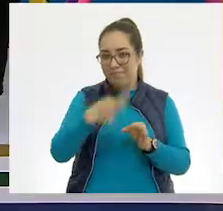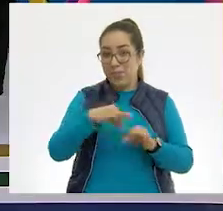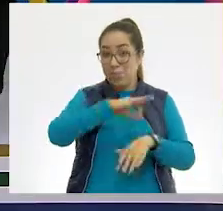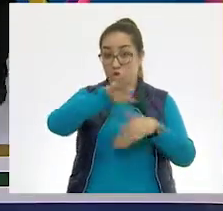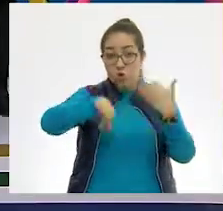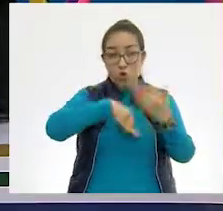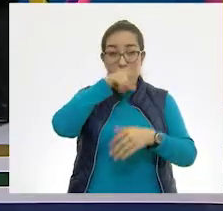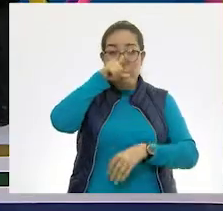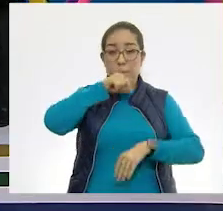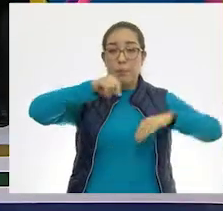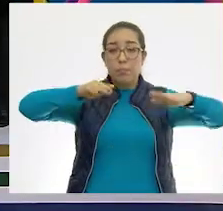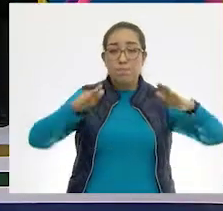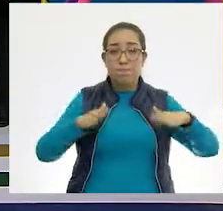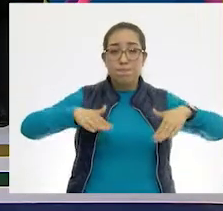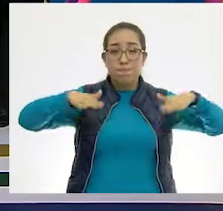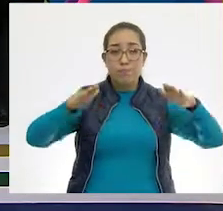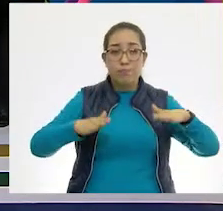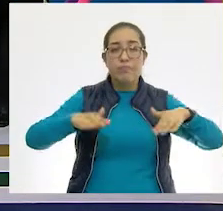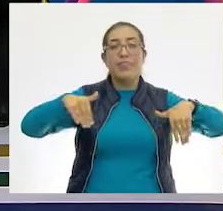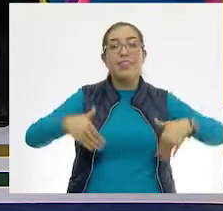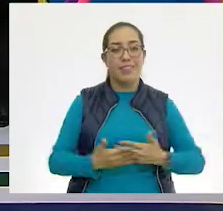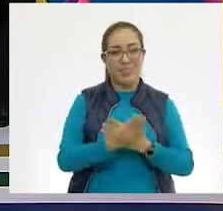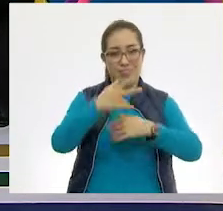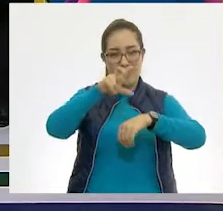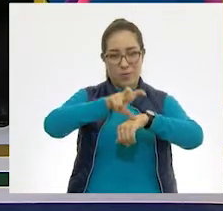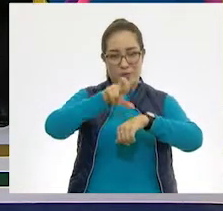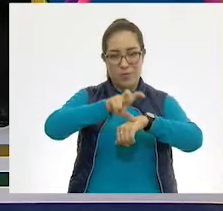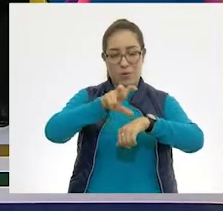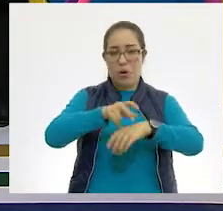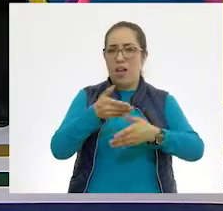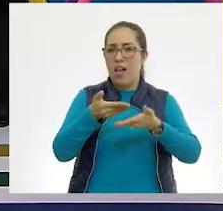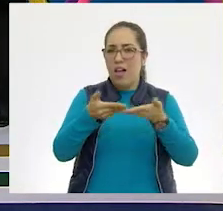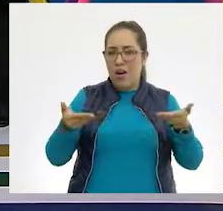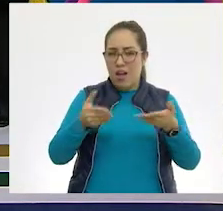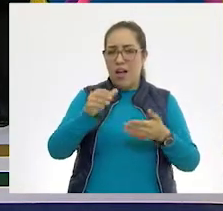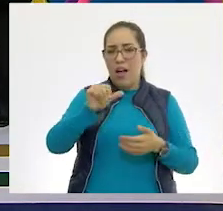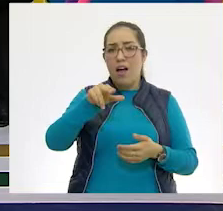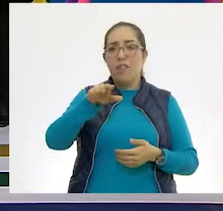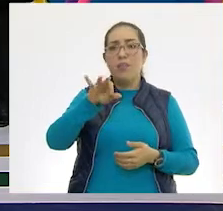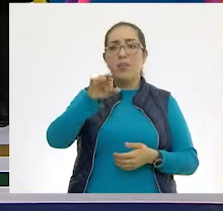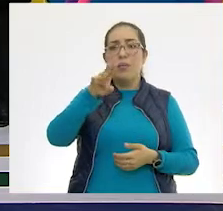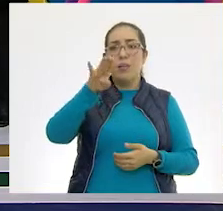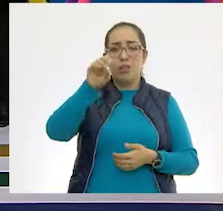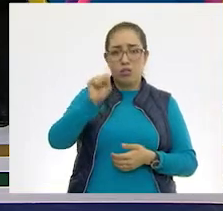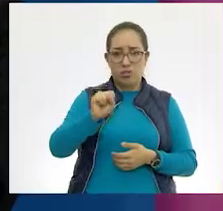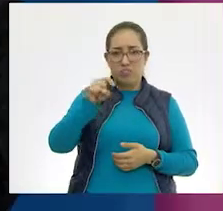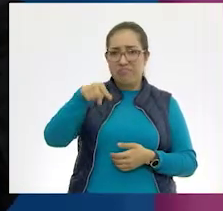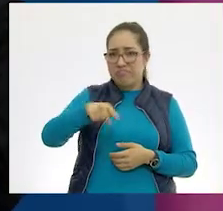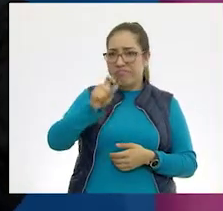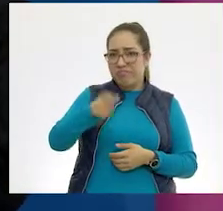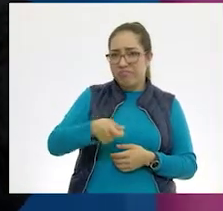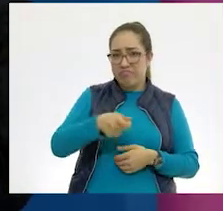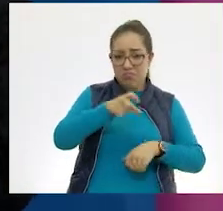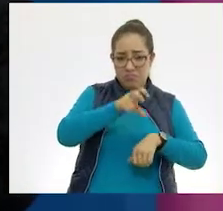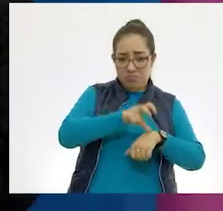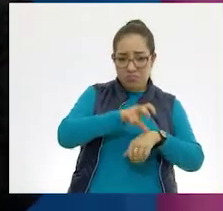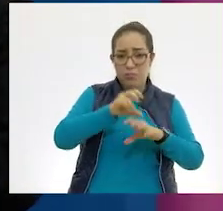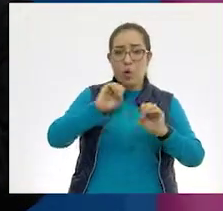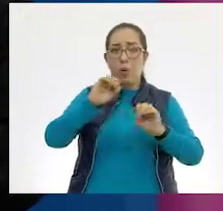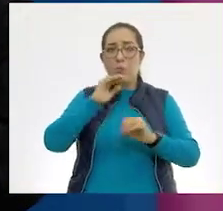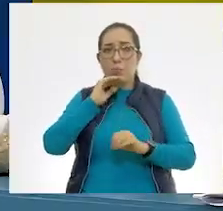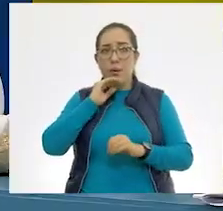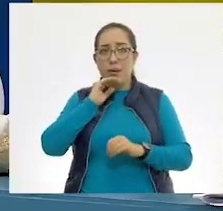aves nacen de un huevo. Ahora vamos con los anfibios. ¿Son ovíparos o vivíparos? Los anfibios